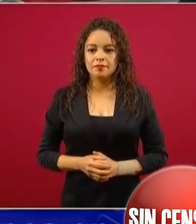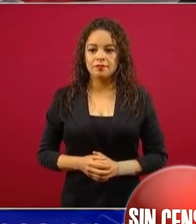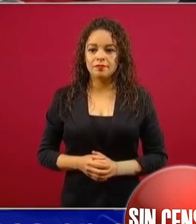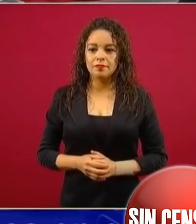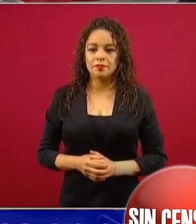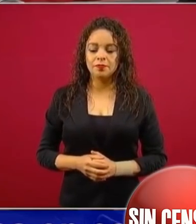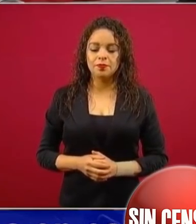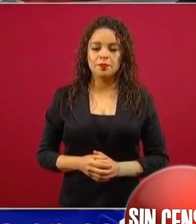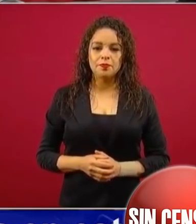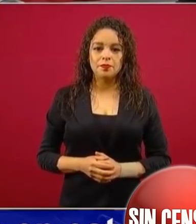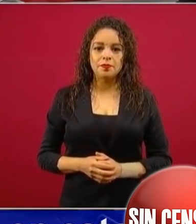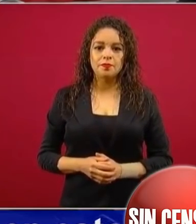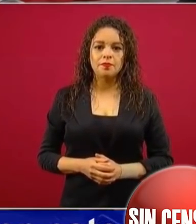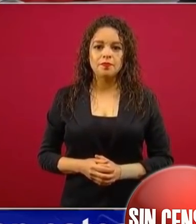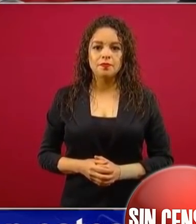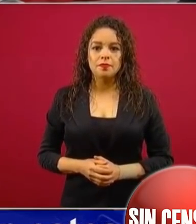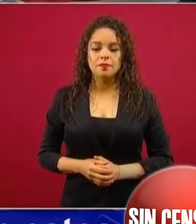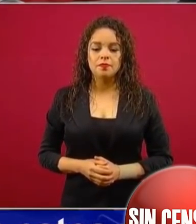como